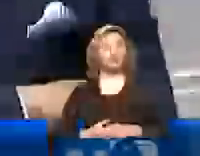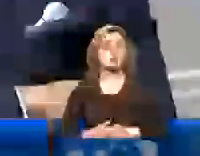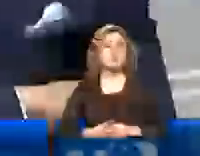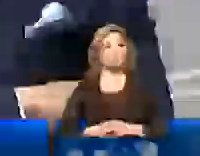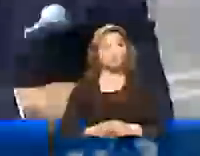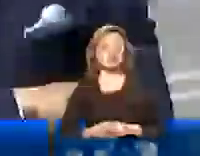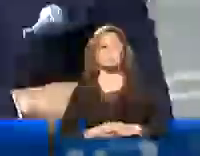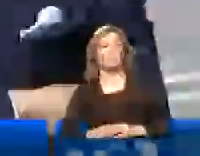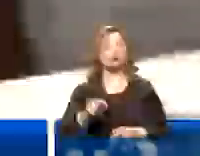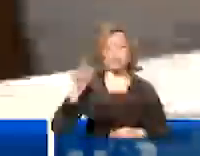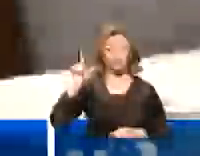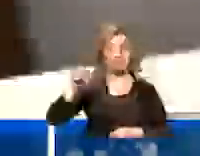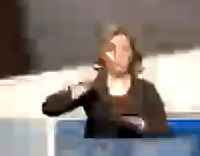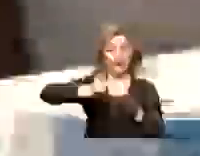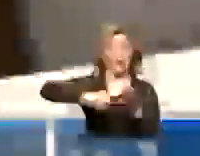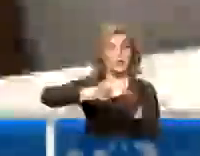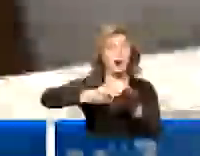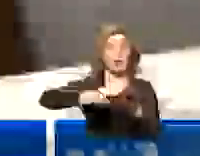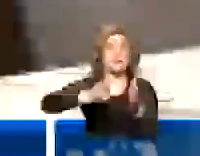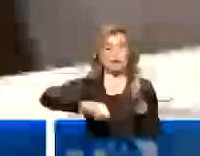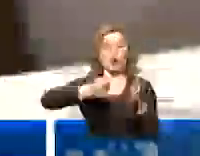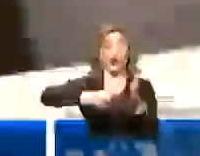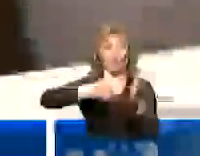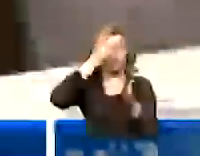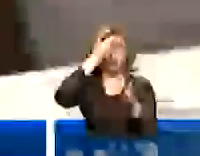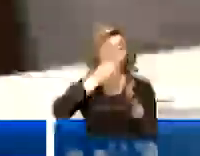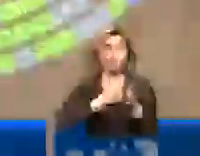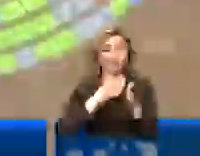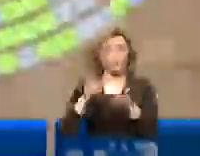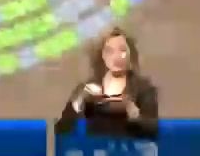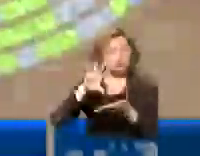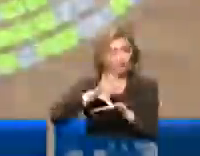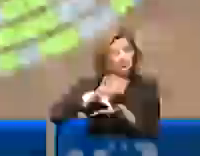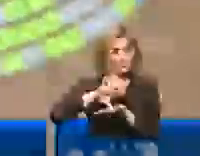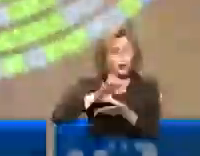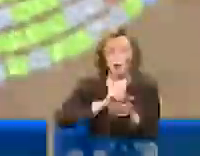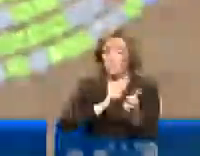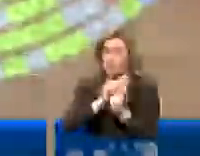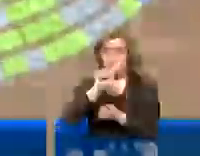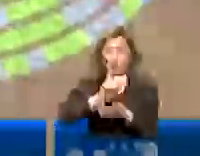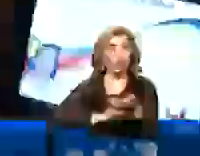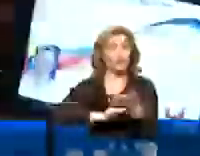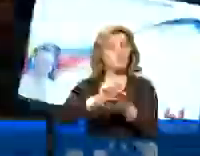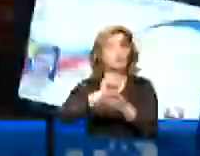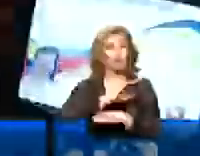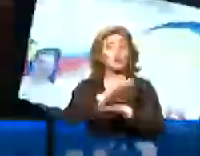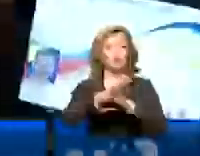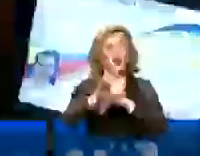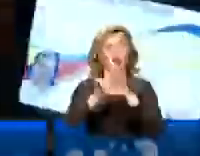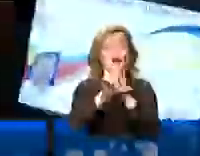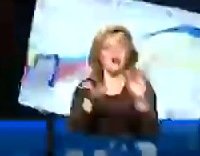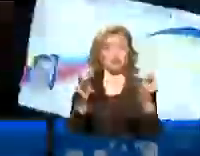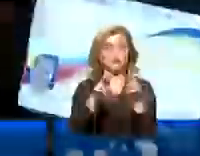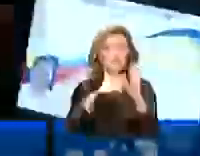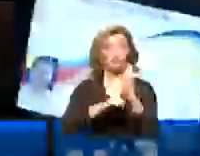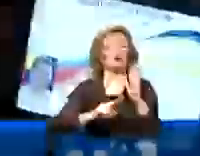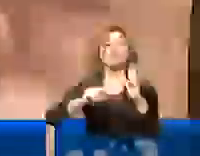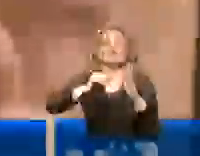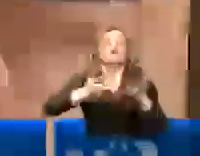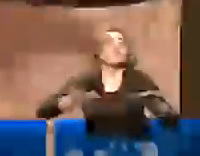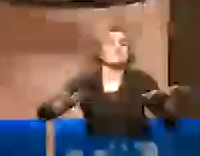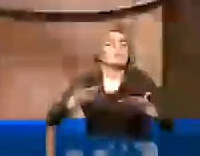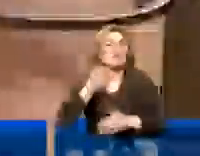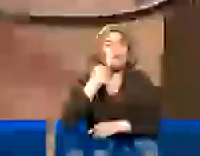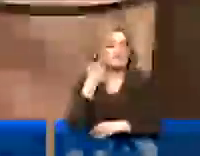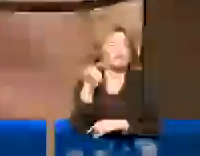Estos abogados cuestionan la decisión de la Asamblea Nacional tras dar paso a un allanamiento tácito en la Ley de Simplicidad Tributaria.